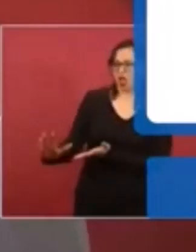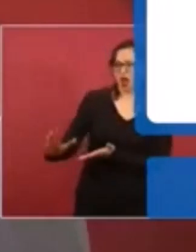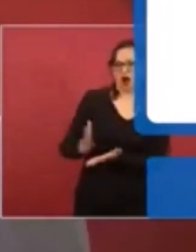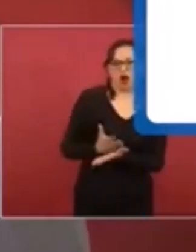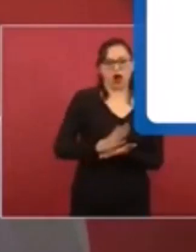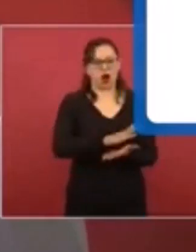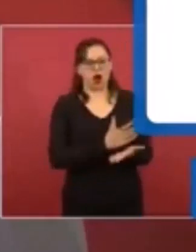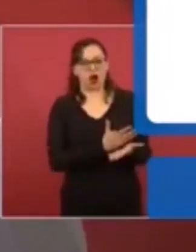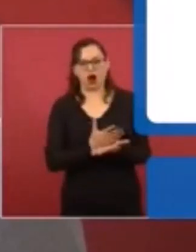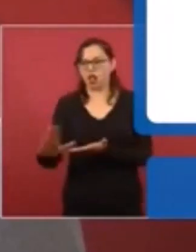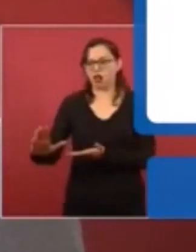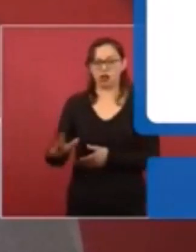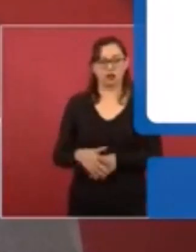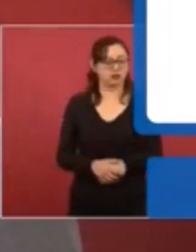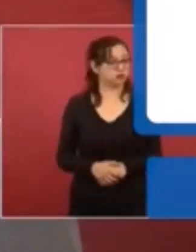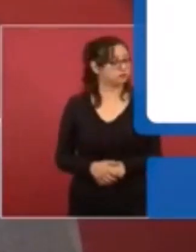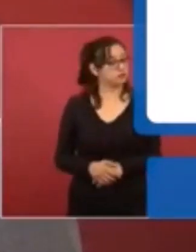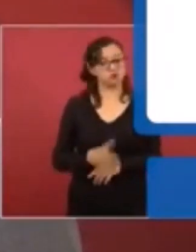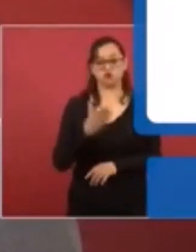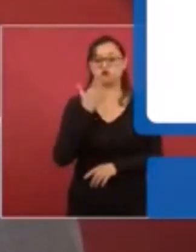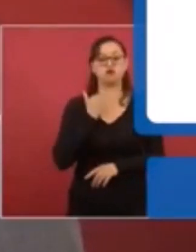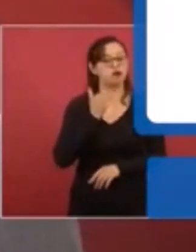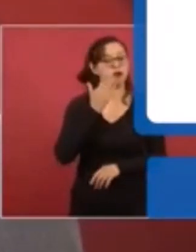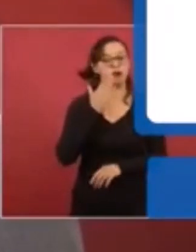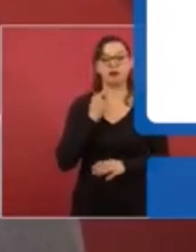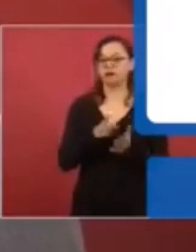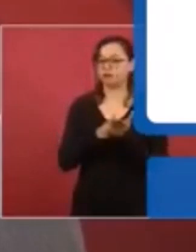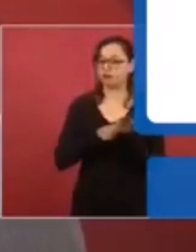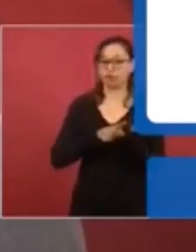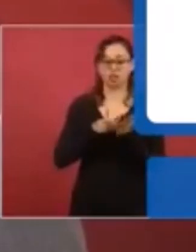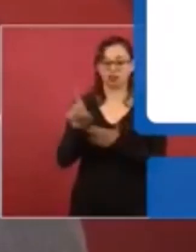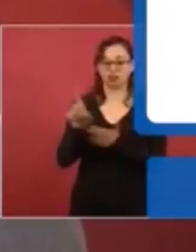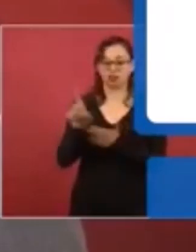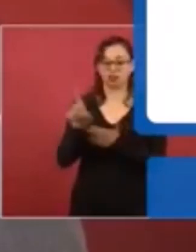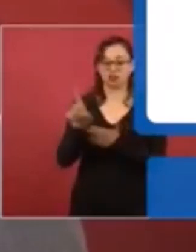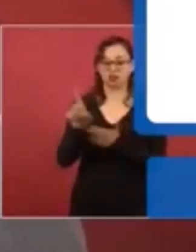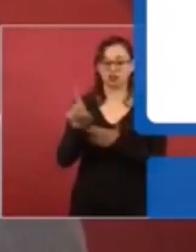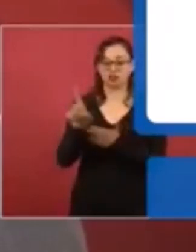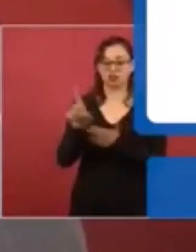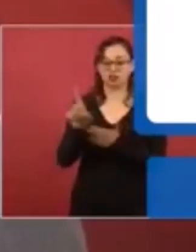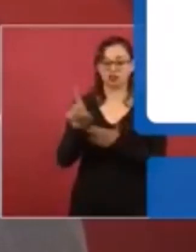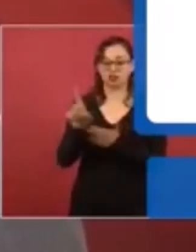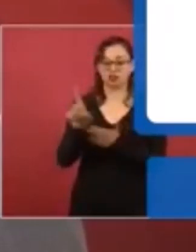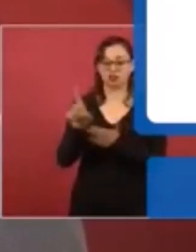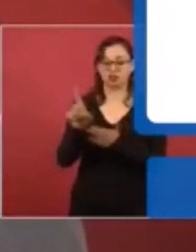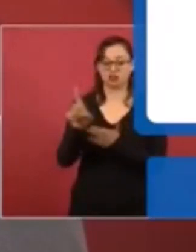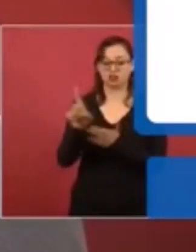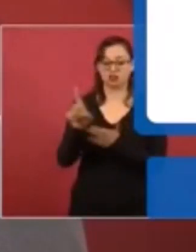de excluir. Que nadie excluya a nadie.